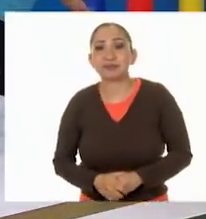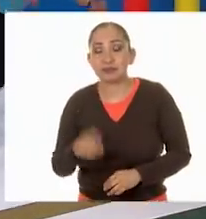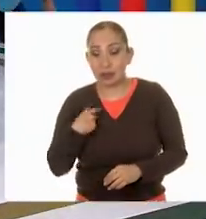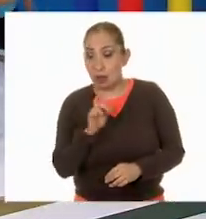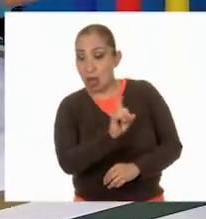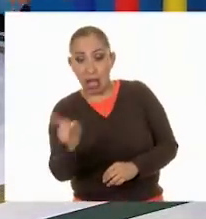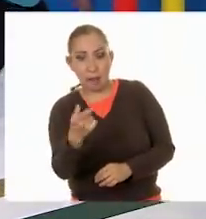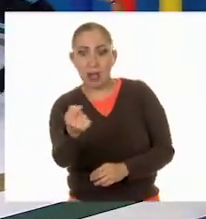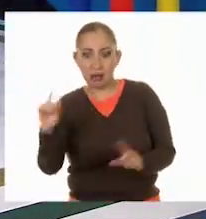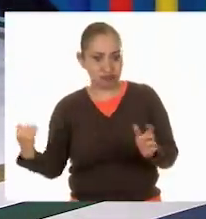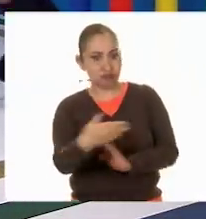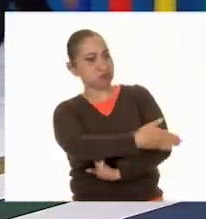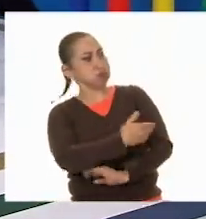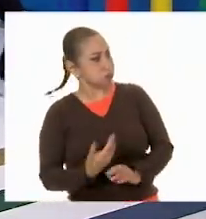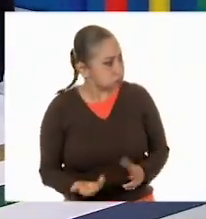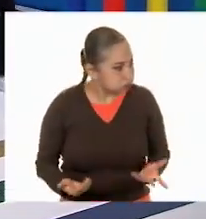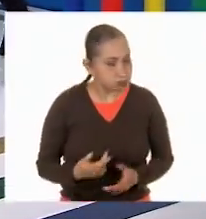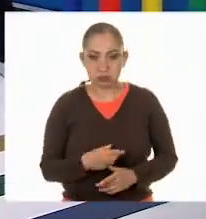¡Esquivar un perro!